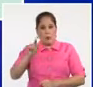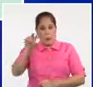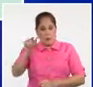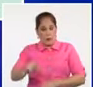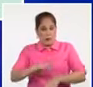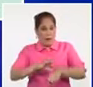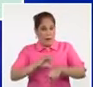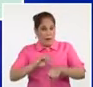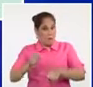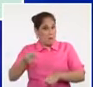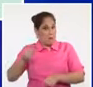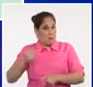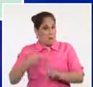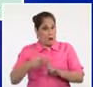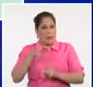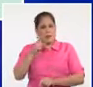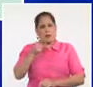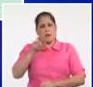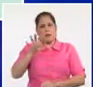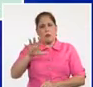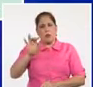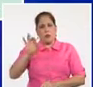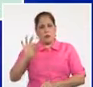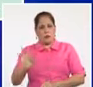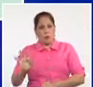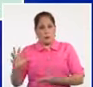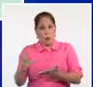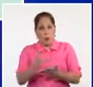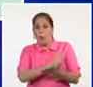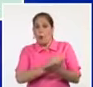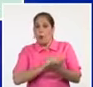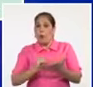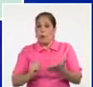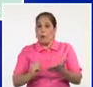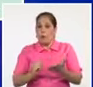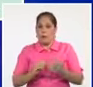más, 158 en total,